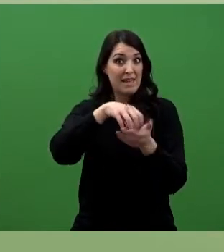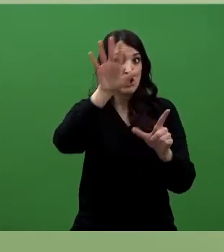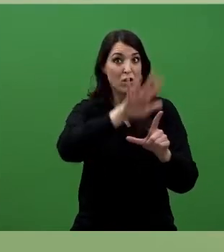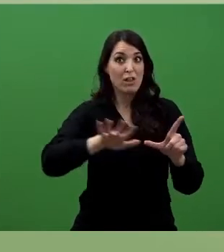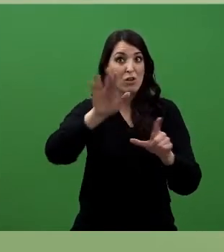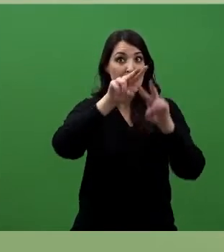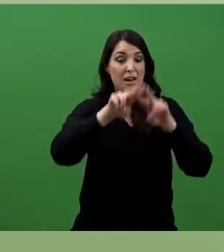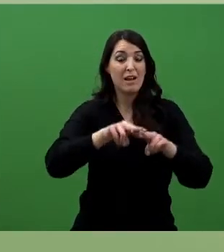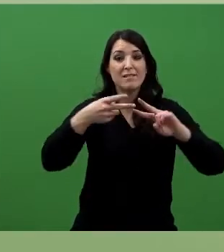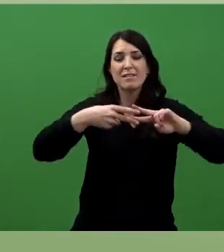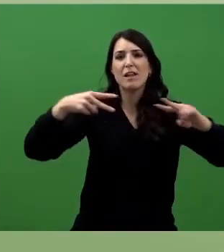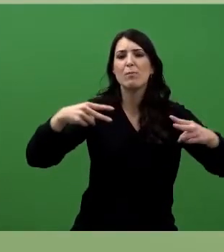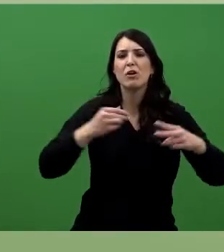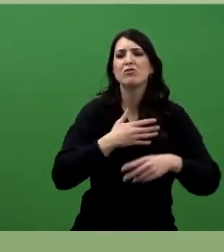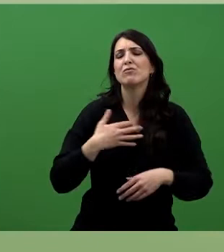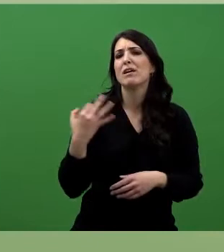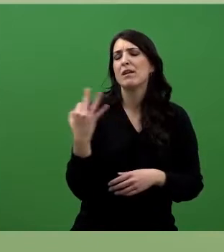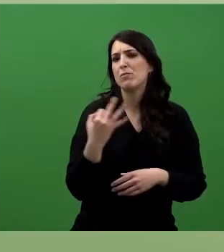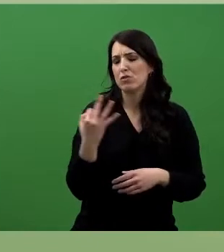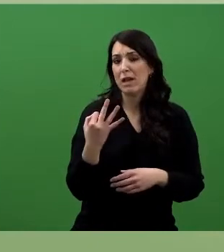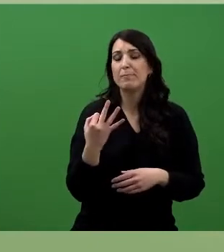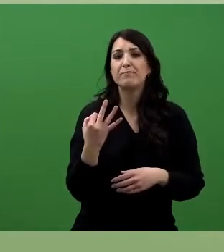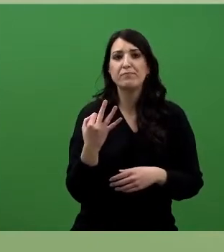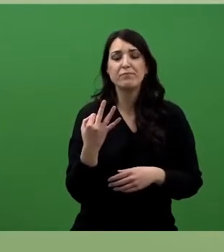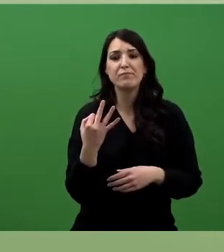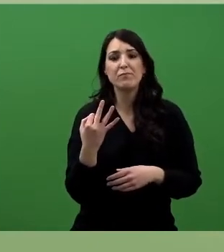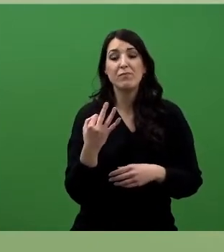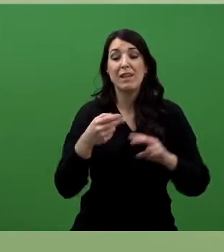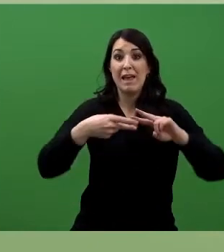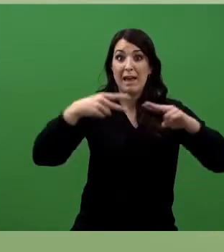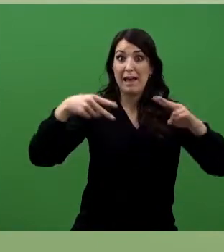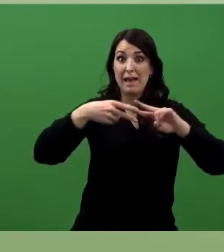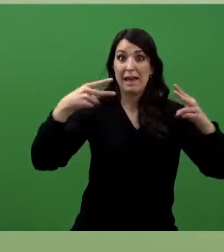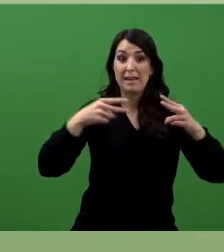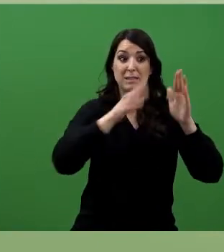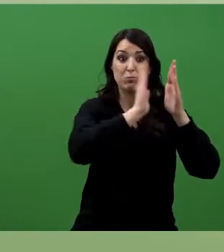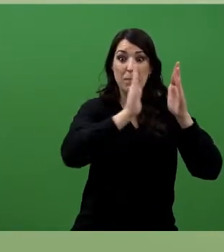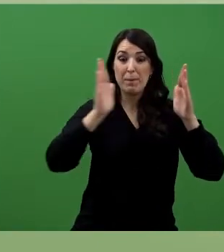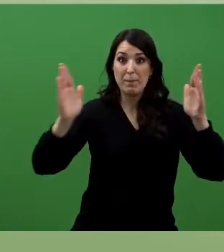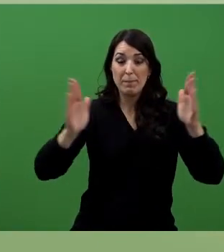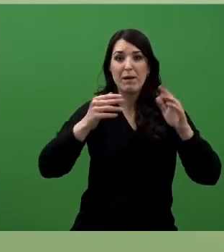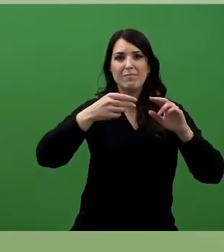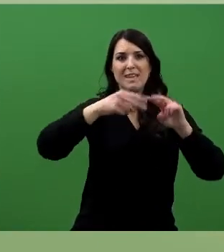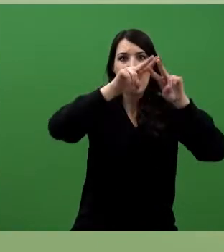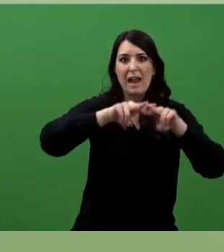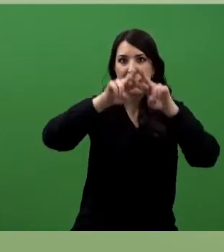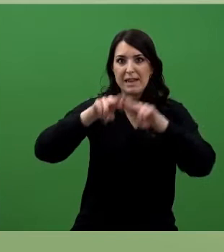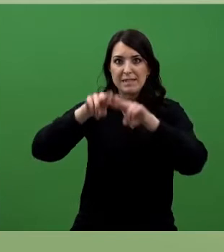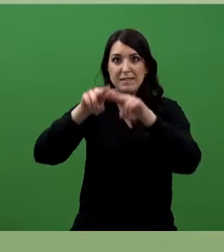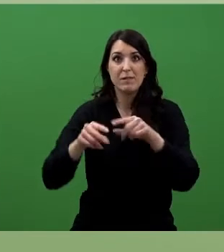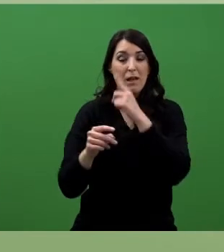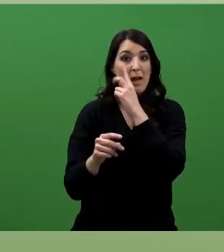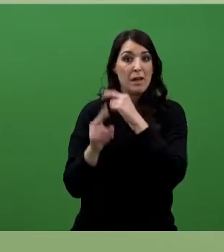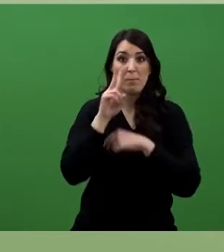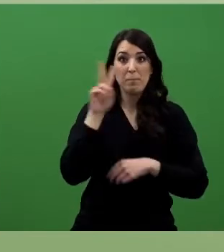Análisis Genómico, lo que tenemos es una gran potencia de secuenciación y de análisis. Aquí en la izquierda veis los secuenciadores